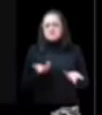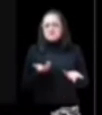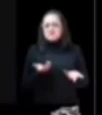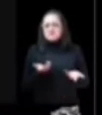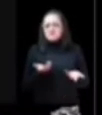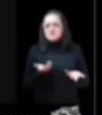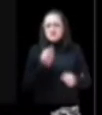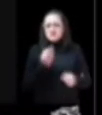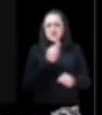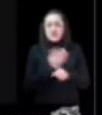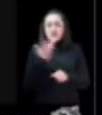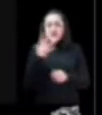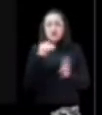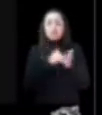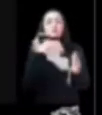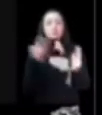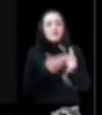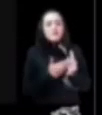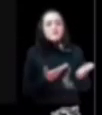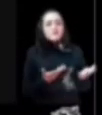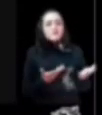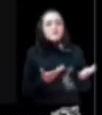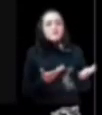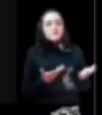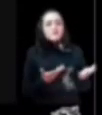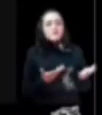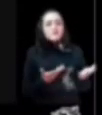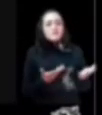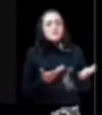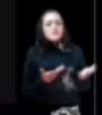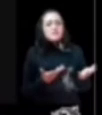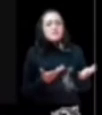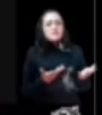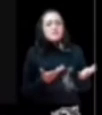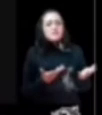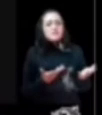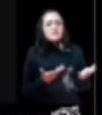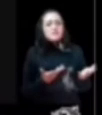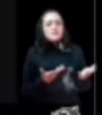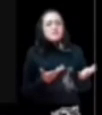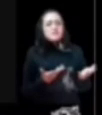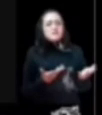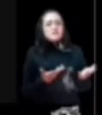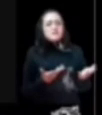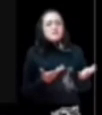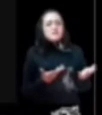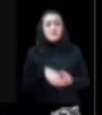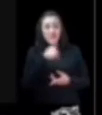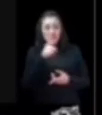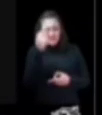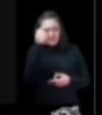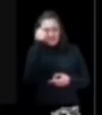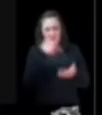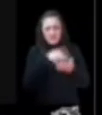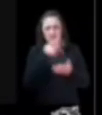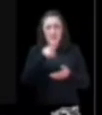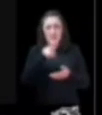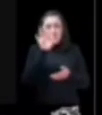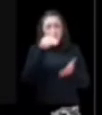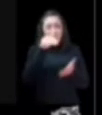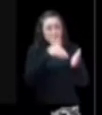y les cobran 10 mil de multa, pues no que ya cambió el gobierno. O sea, ¿quién de ustedes va a pagar 40 mil